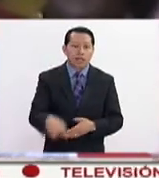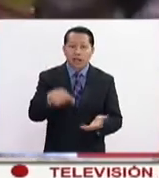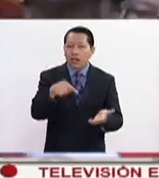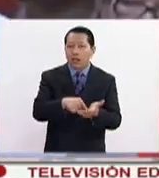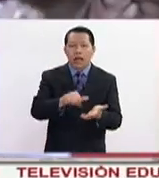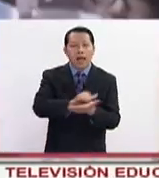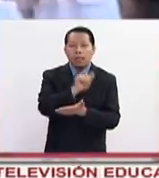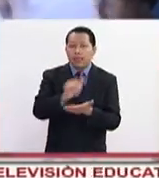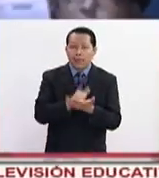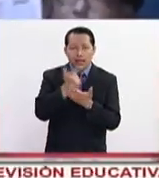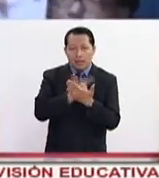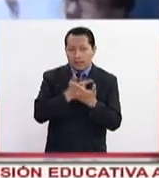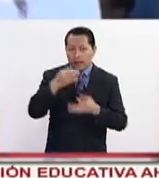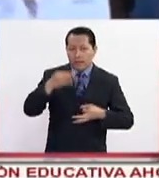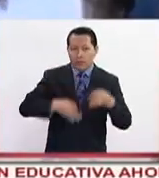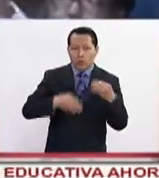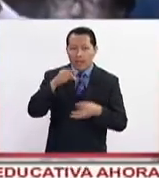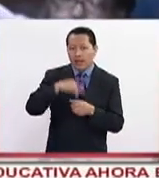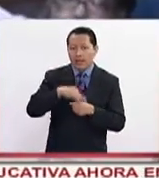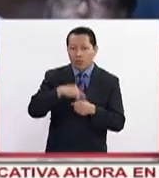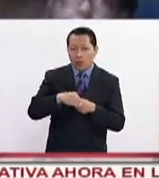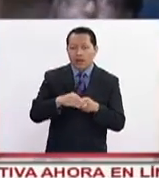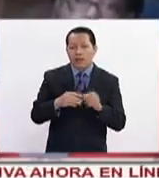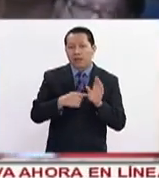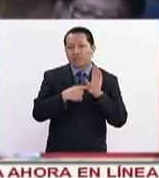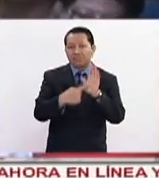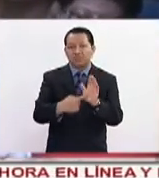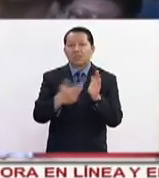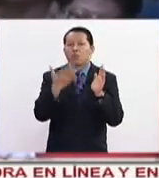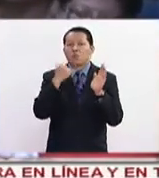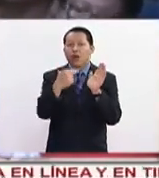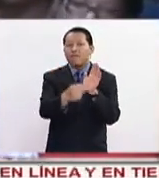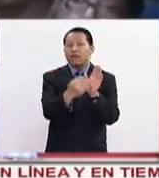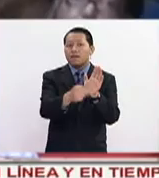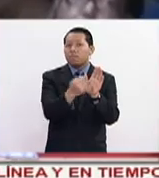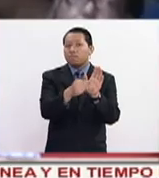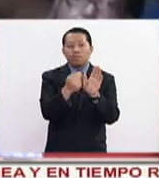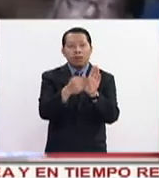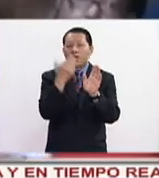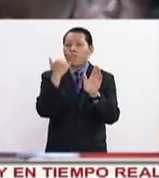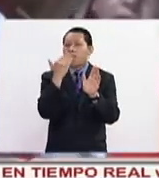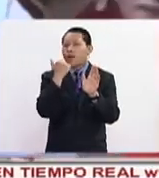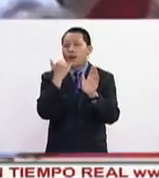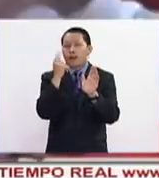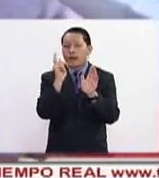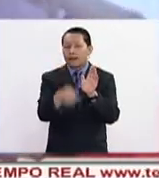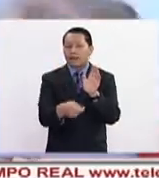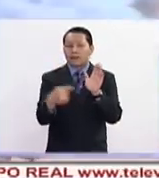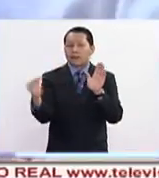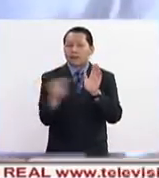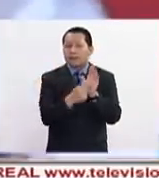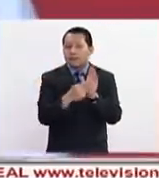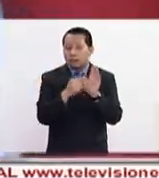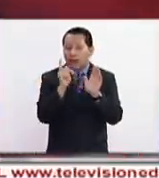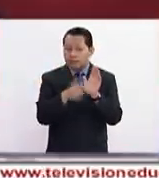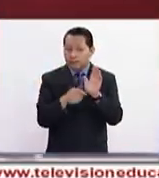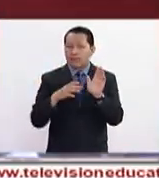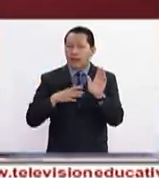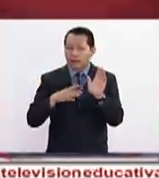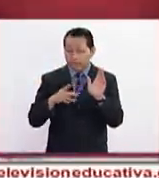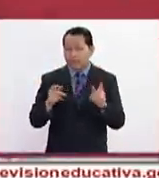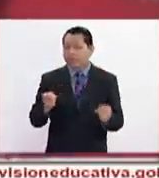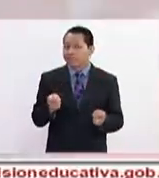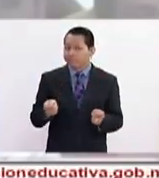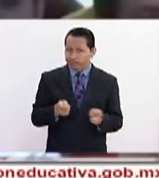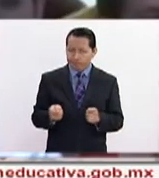actas del Tribunal Electoral que está metiendo sin firma y que está alterando la